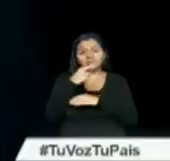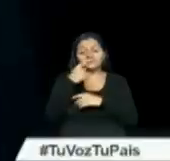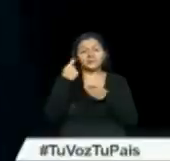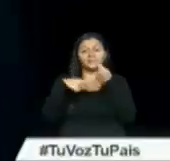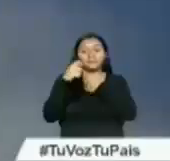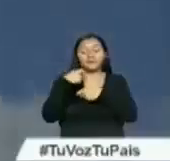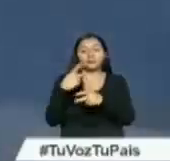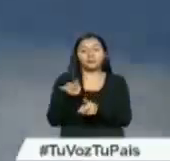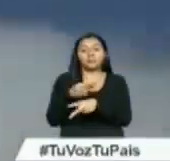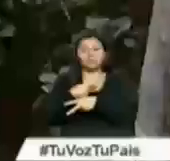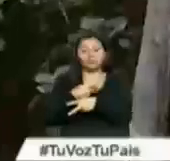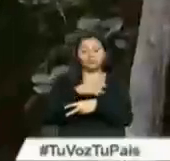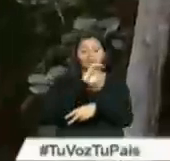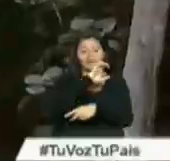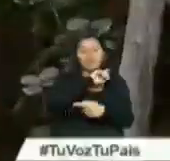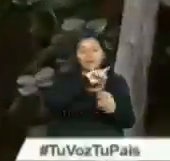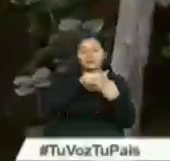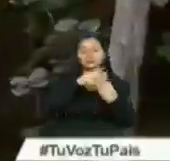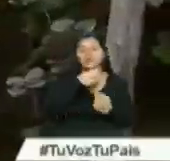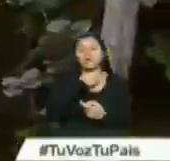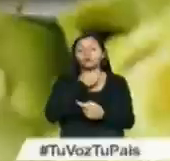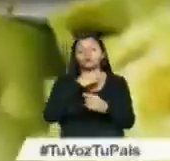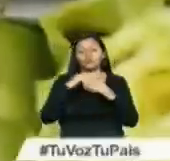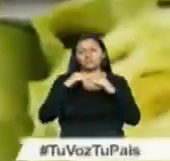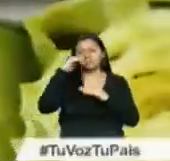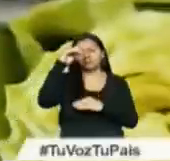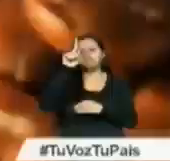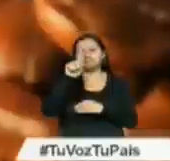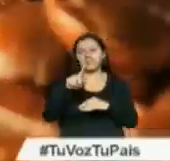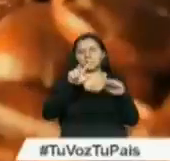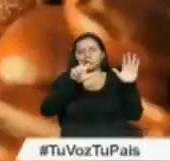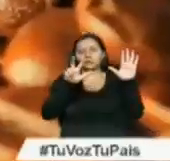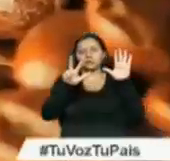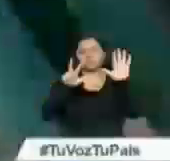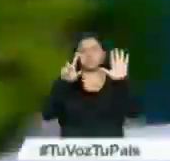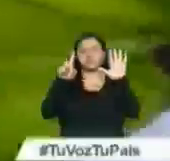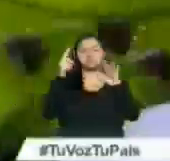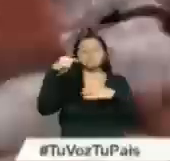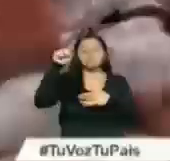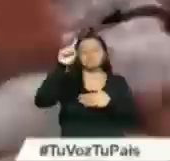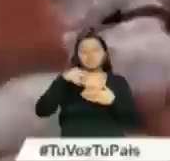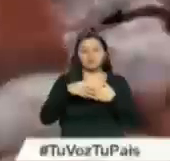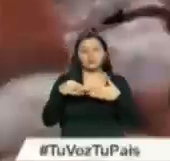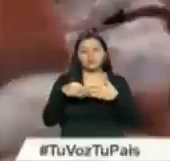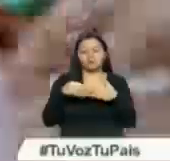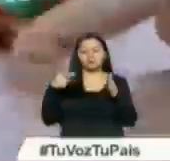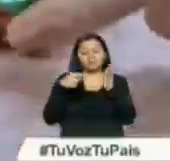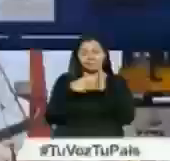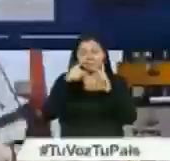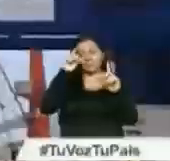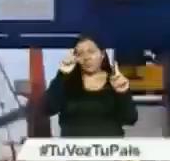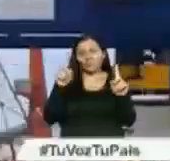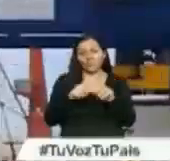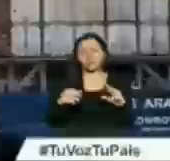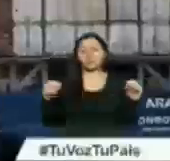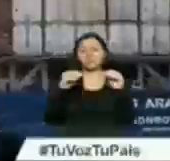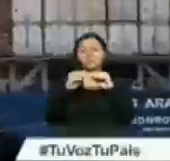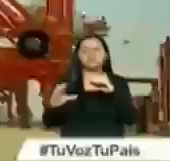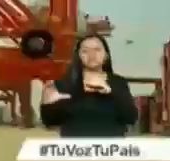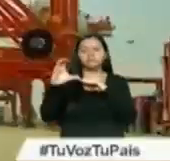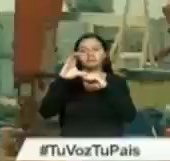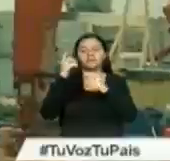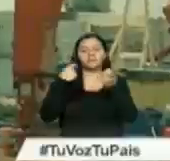exportaciones a Europa entre enero a agosto llegaron a 1.886 millones de dólares. Con este acuerdo se espera un incremento de